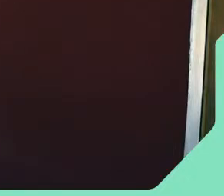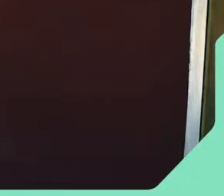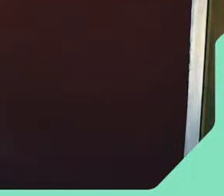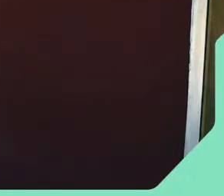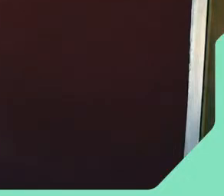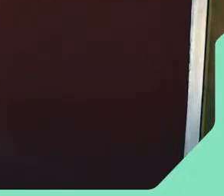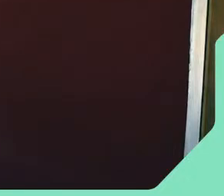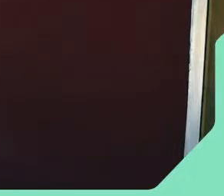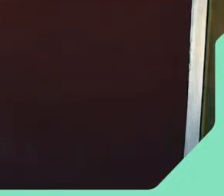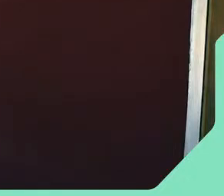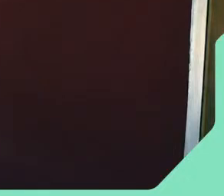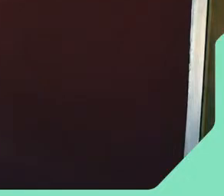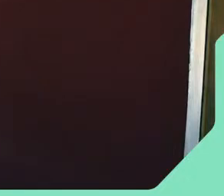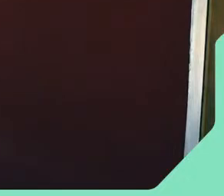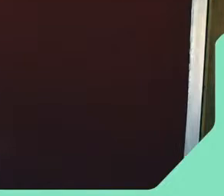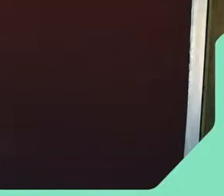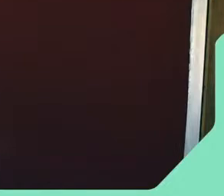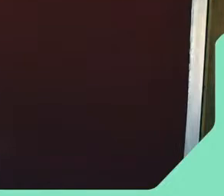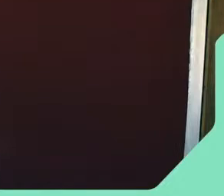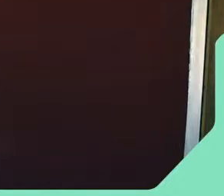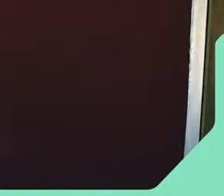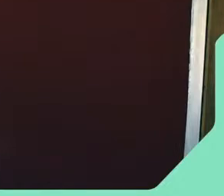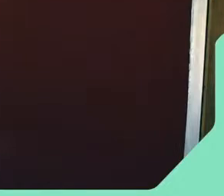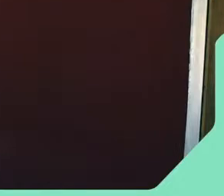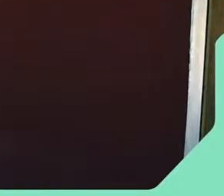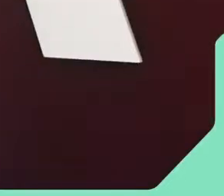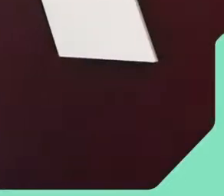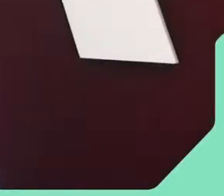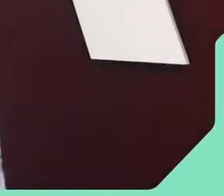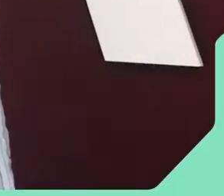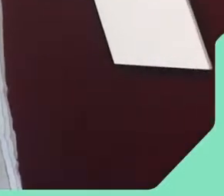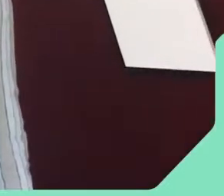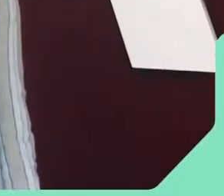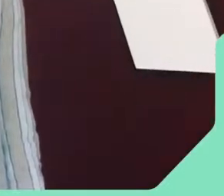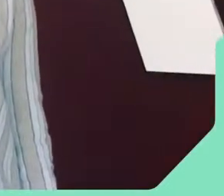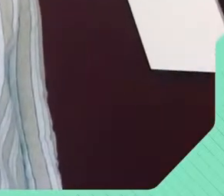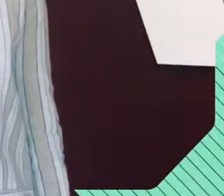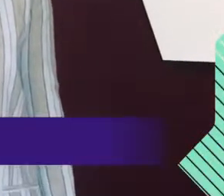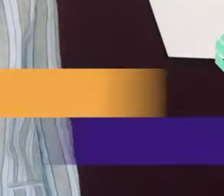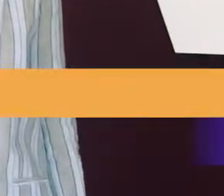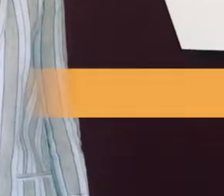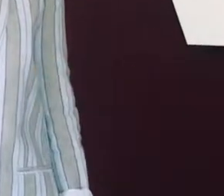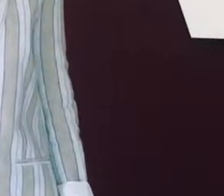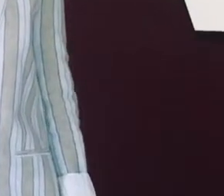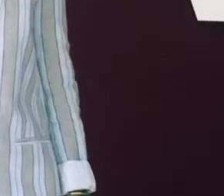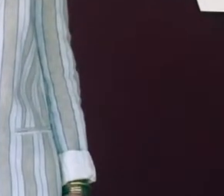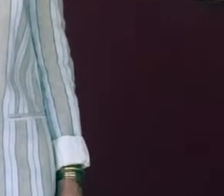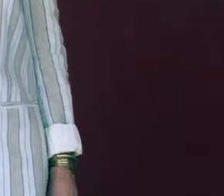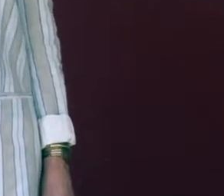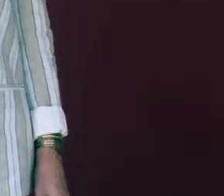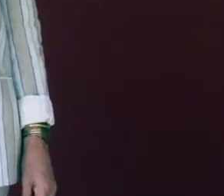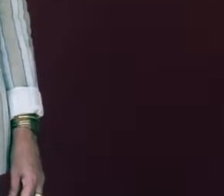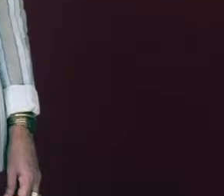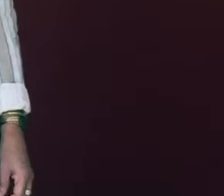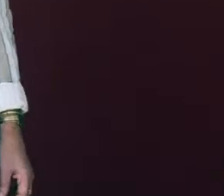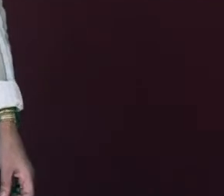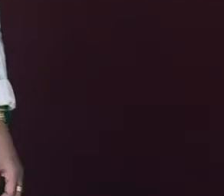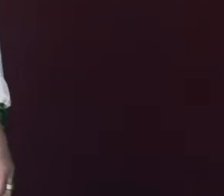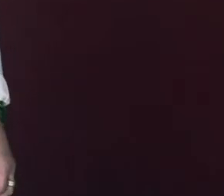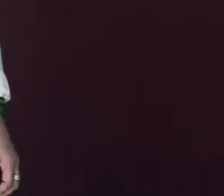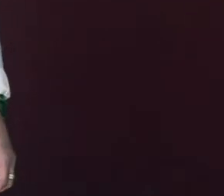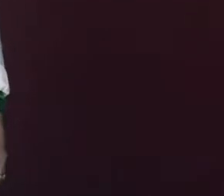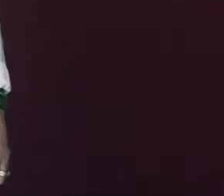en física, en matemática, en química y en biología. También a los que les interesa la docencia,